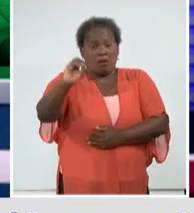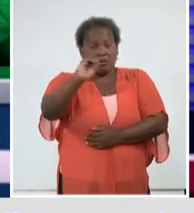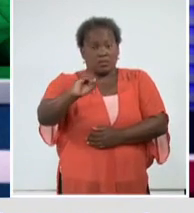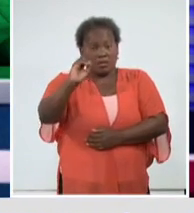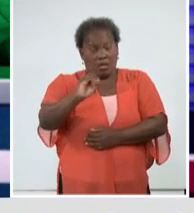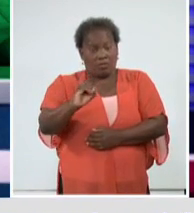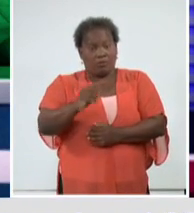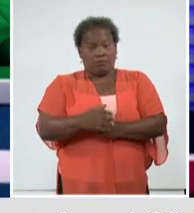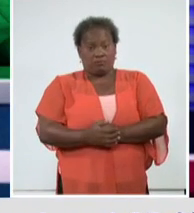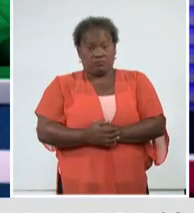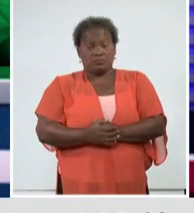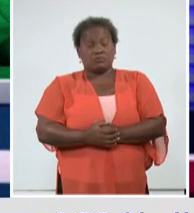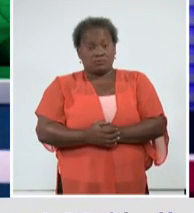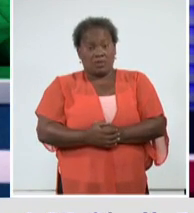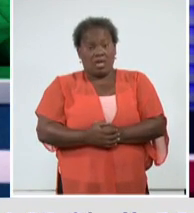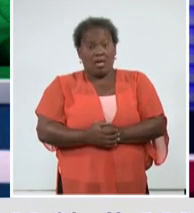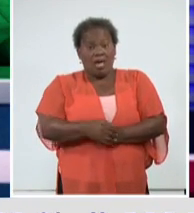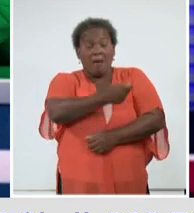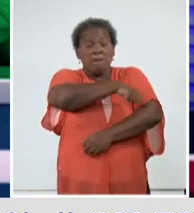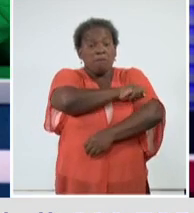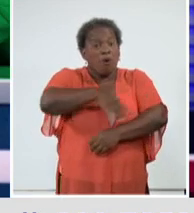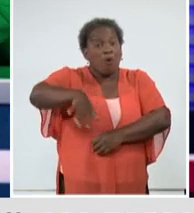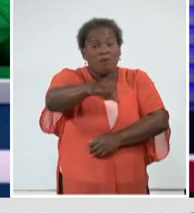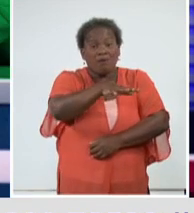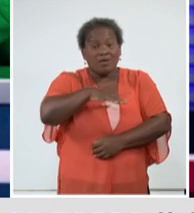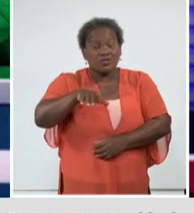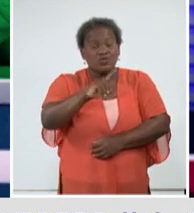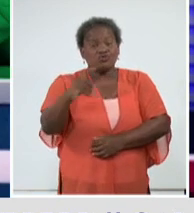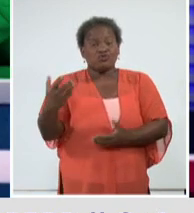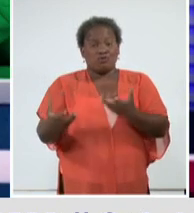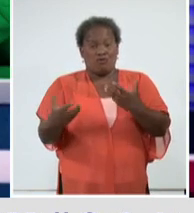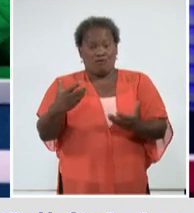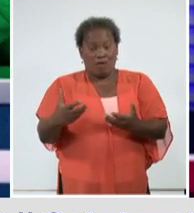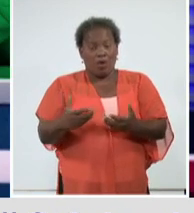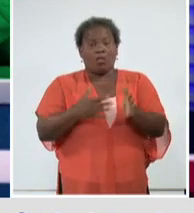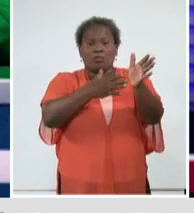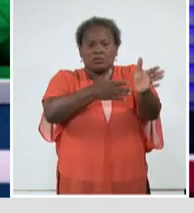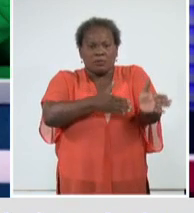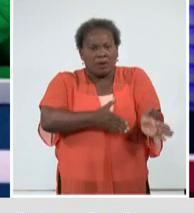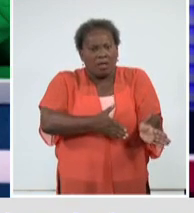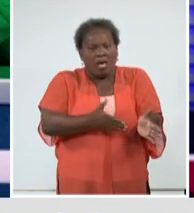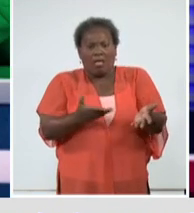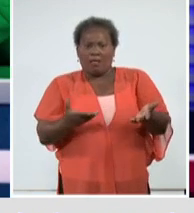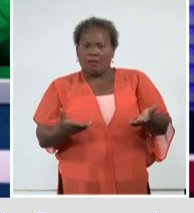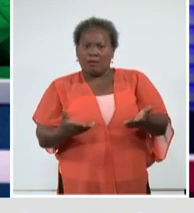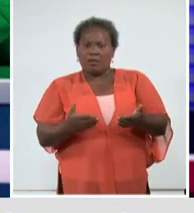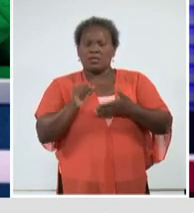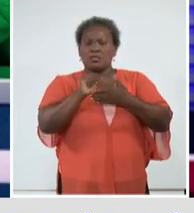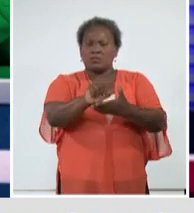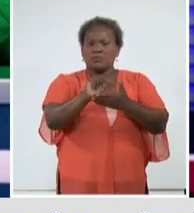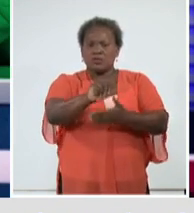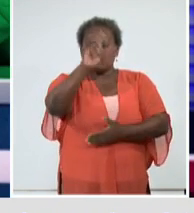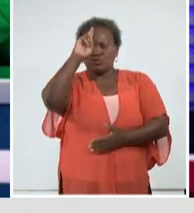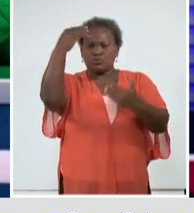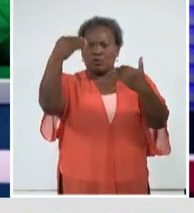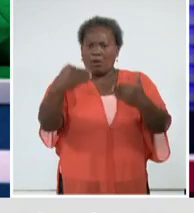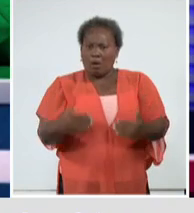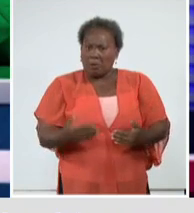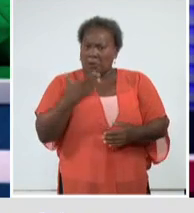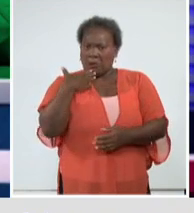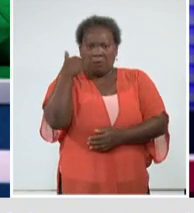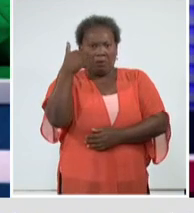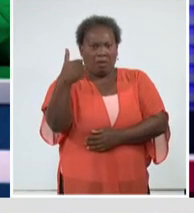atención a la población cienfueguera, una población extremadamente disciplinada y con un servicio de salud que está a la altura de lo que